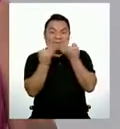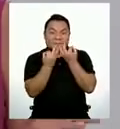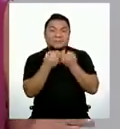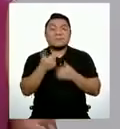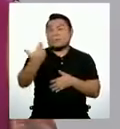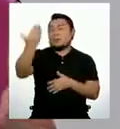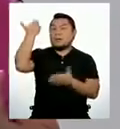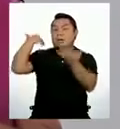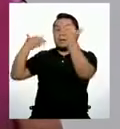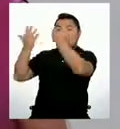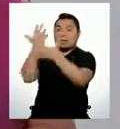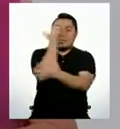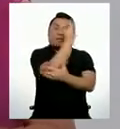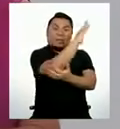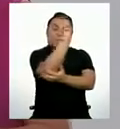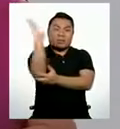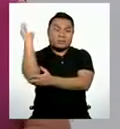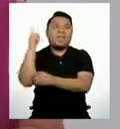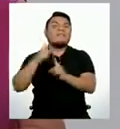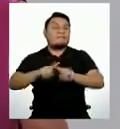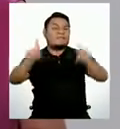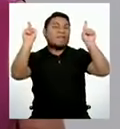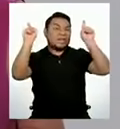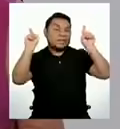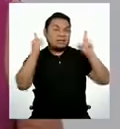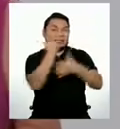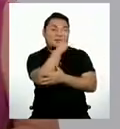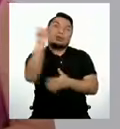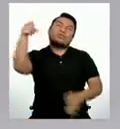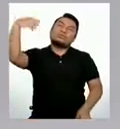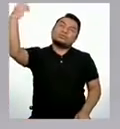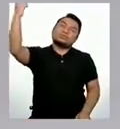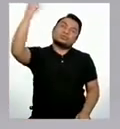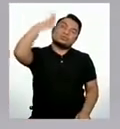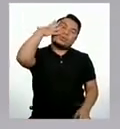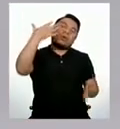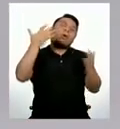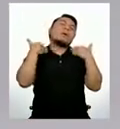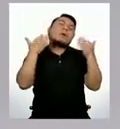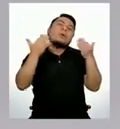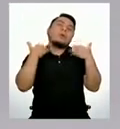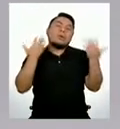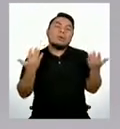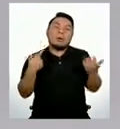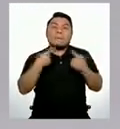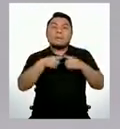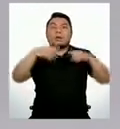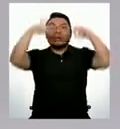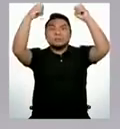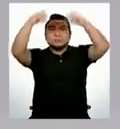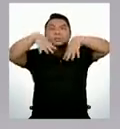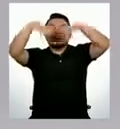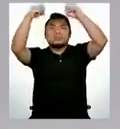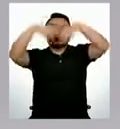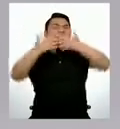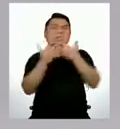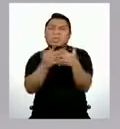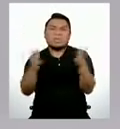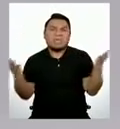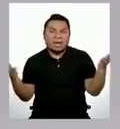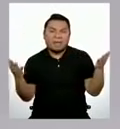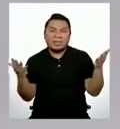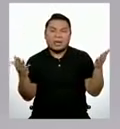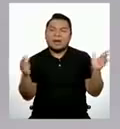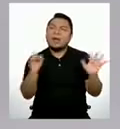selva no era como es ahora. Sí, hacía mucho calor, pero no había lluvias intensas ni tanta